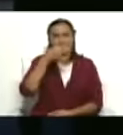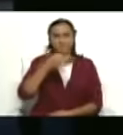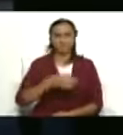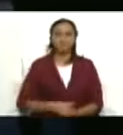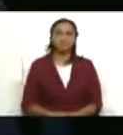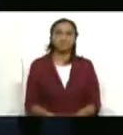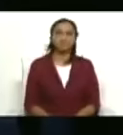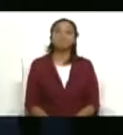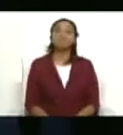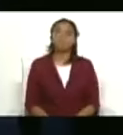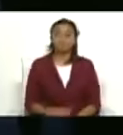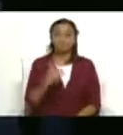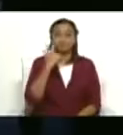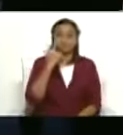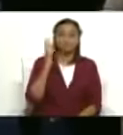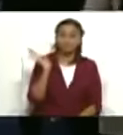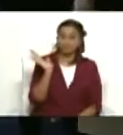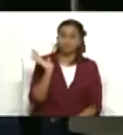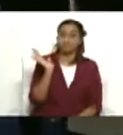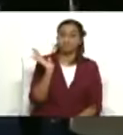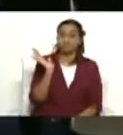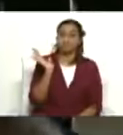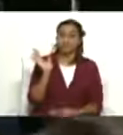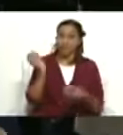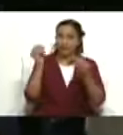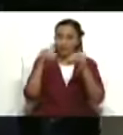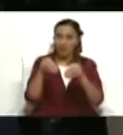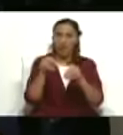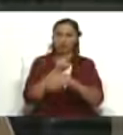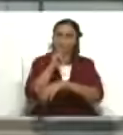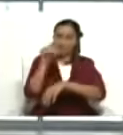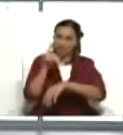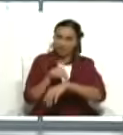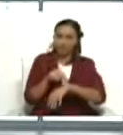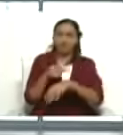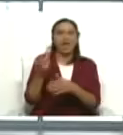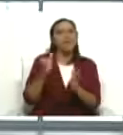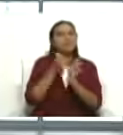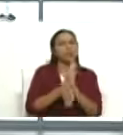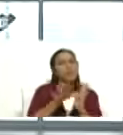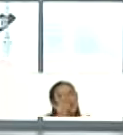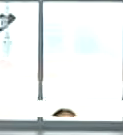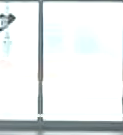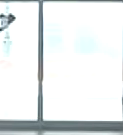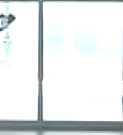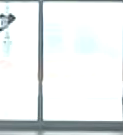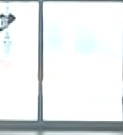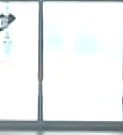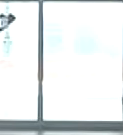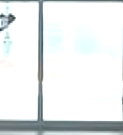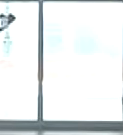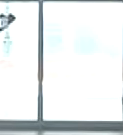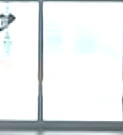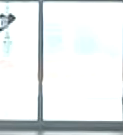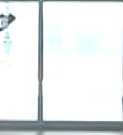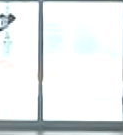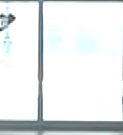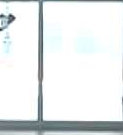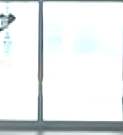acuerdo nacional precisamente para comenzar a trabajar en torno a ese calendario electoral. Escuchábamos también,